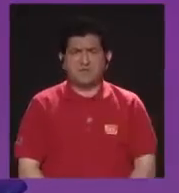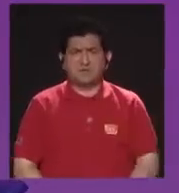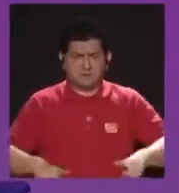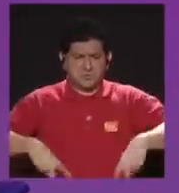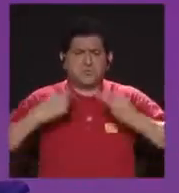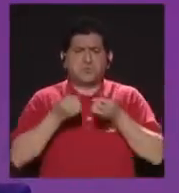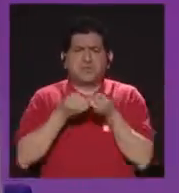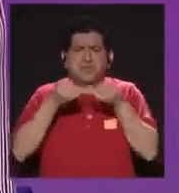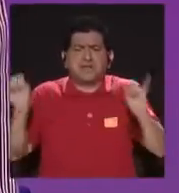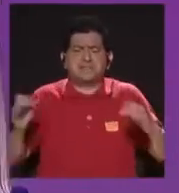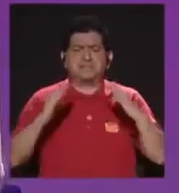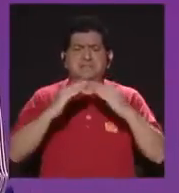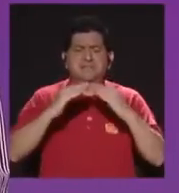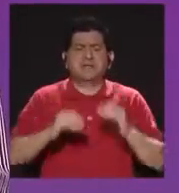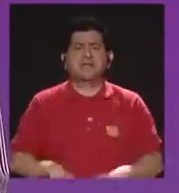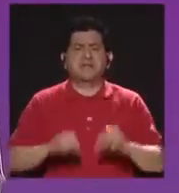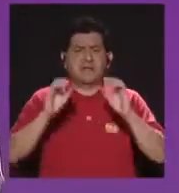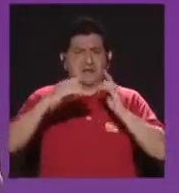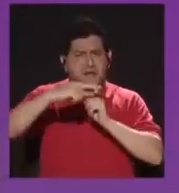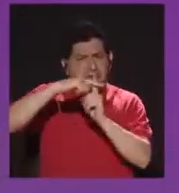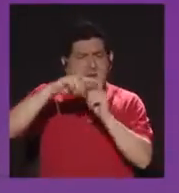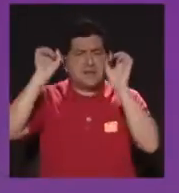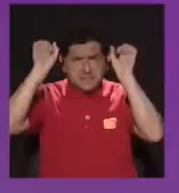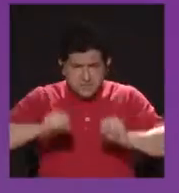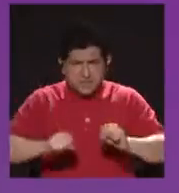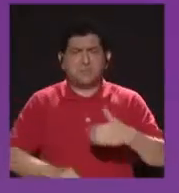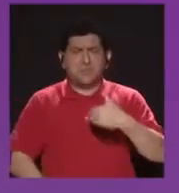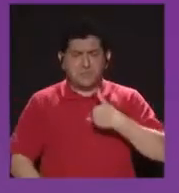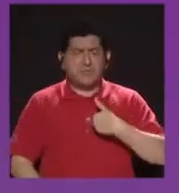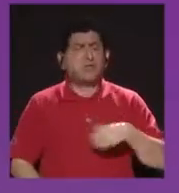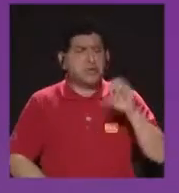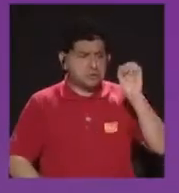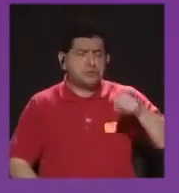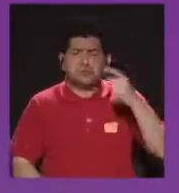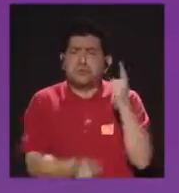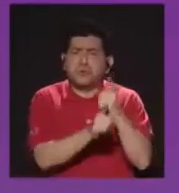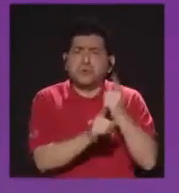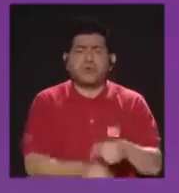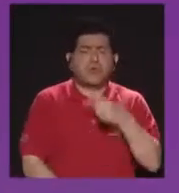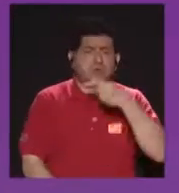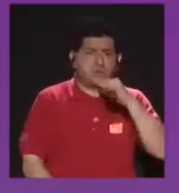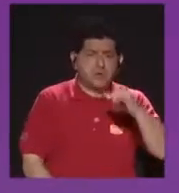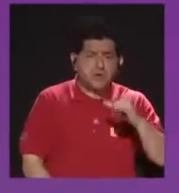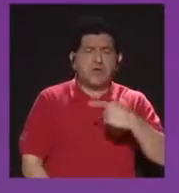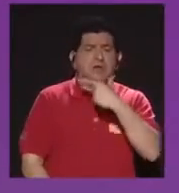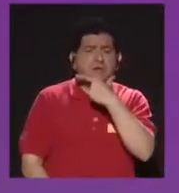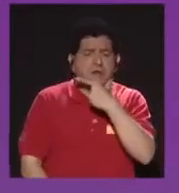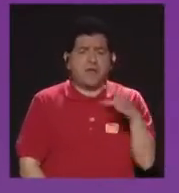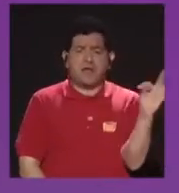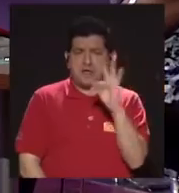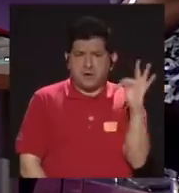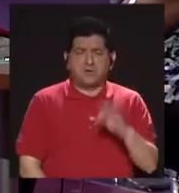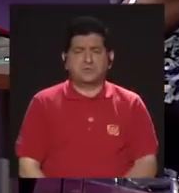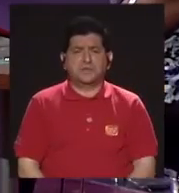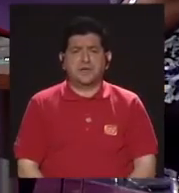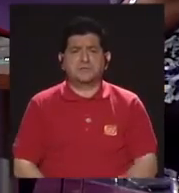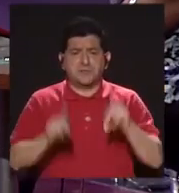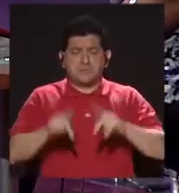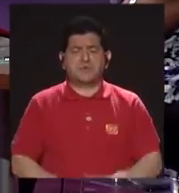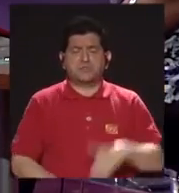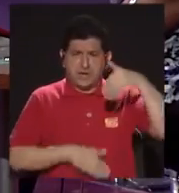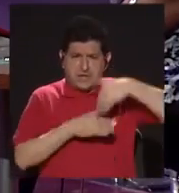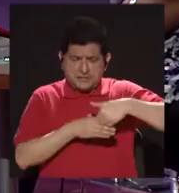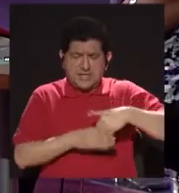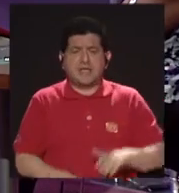sin iglesias y hay personas que viven egoístas sin iglesia católica hay gays y lesbianas adicción sexuales hay inter sexos